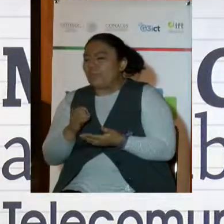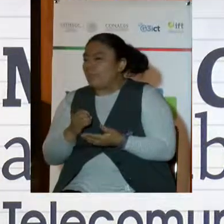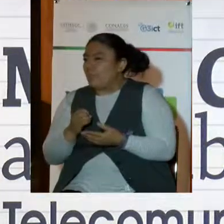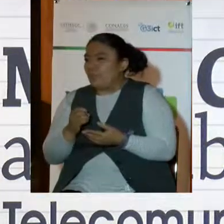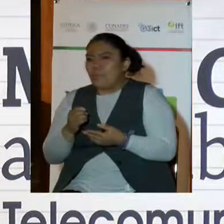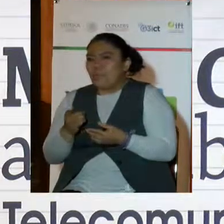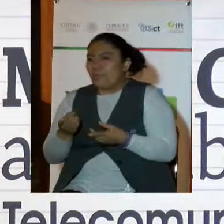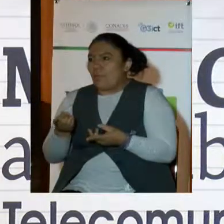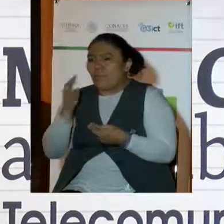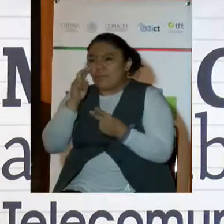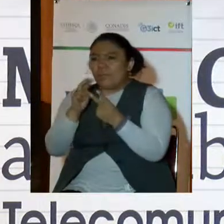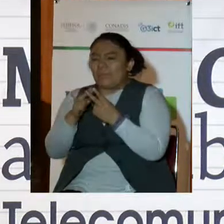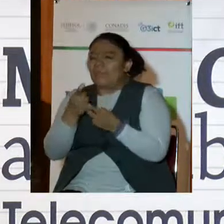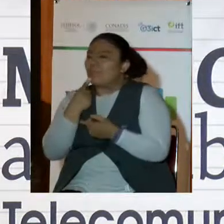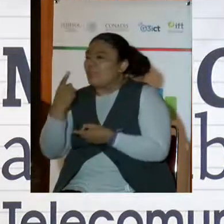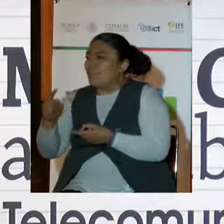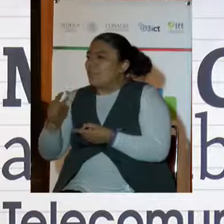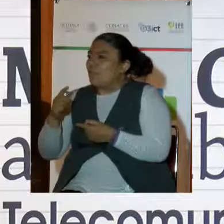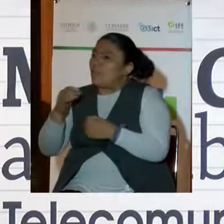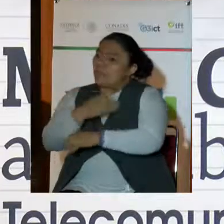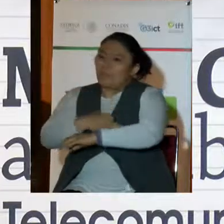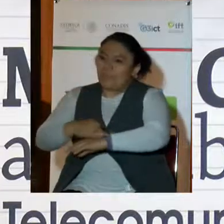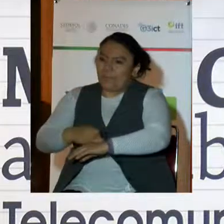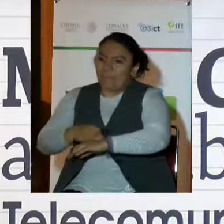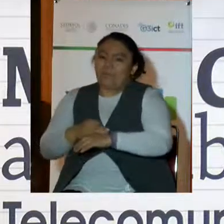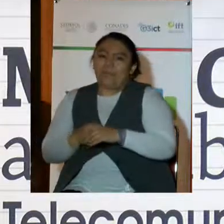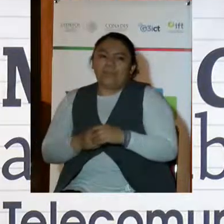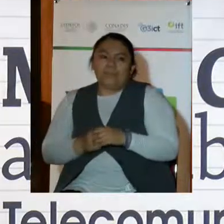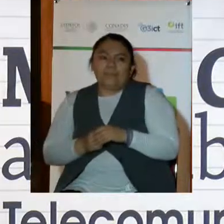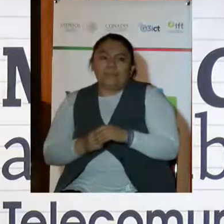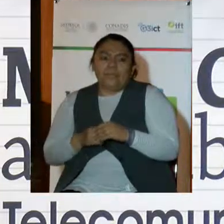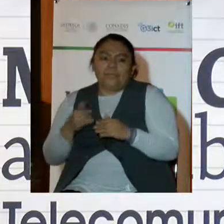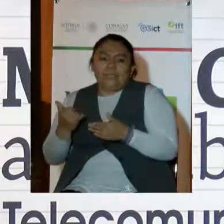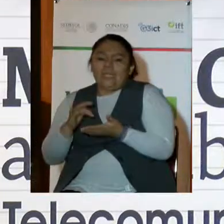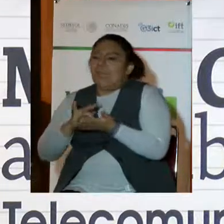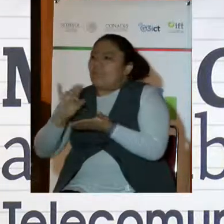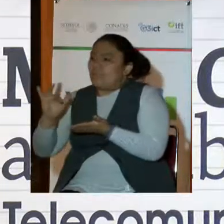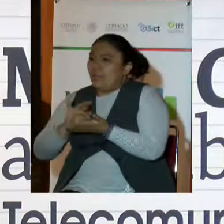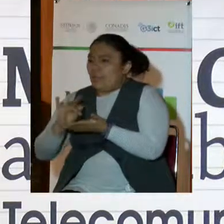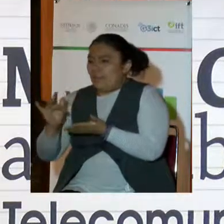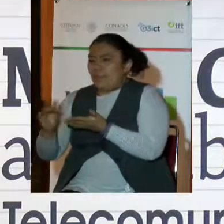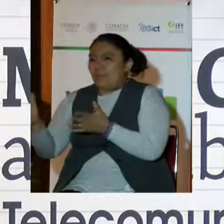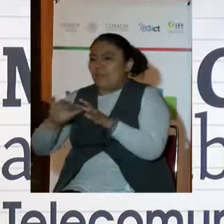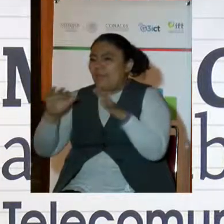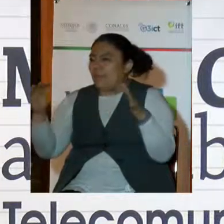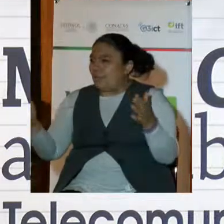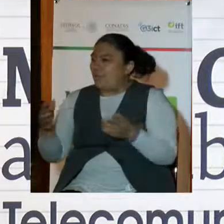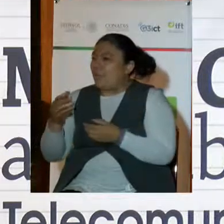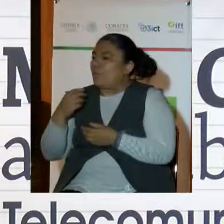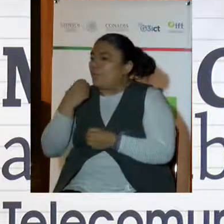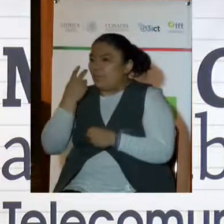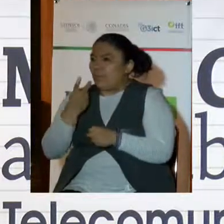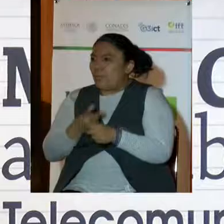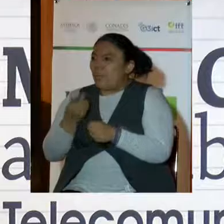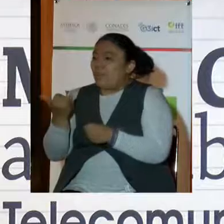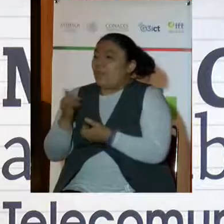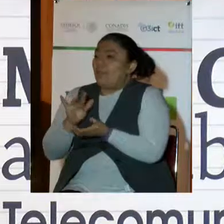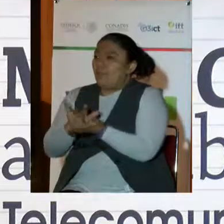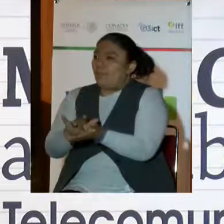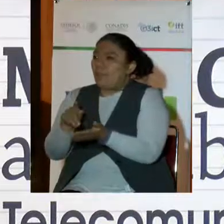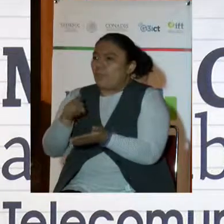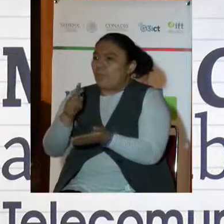o toman las decisiones los familiares, que bueno, se les agradece la enorme ayuda y apoyo,